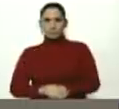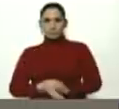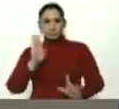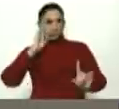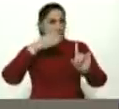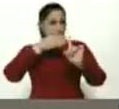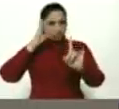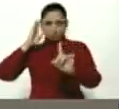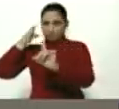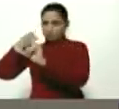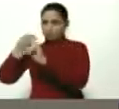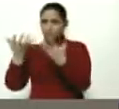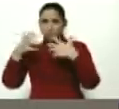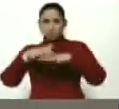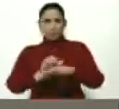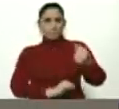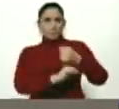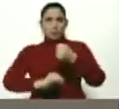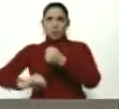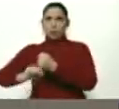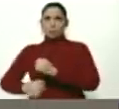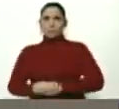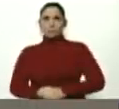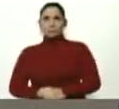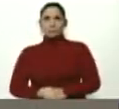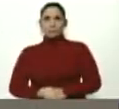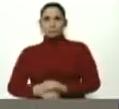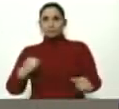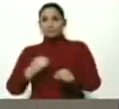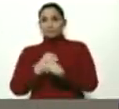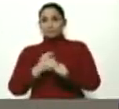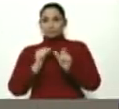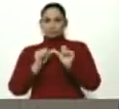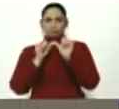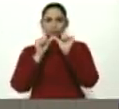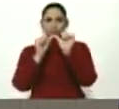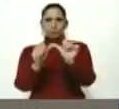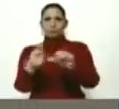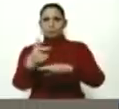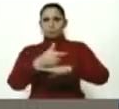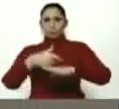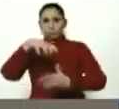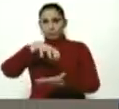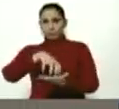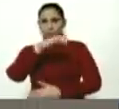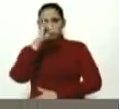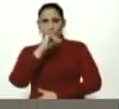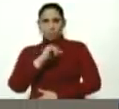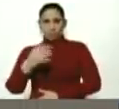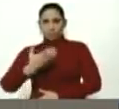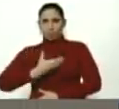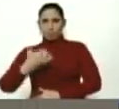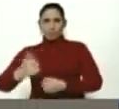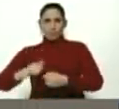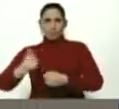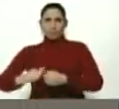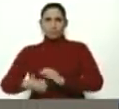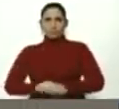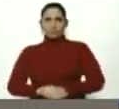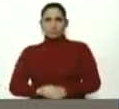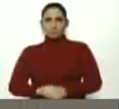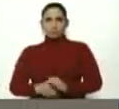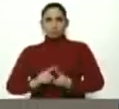abordaje integral con el apoyo y el trabajo permanente del gobernador del estado Zulia, del alcalde de Maracaibo, pero